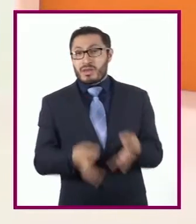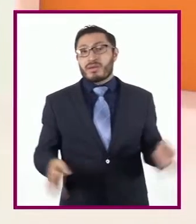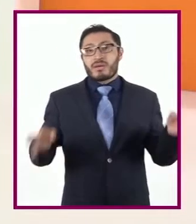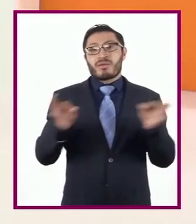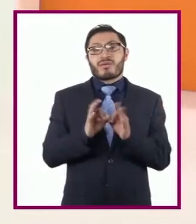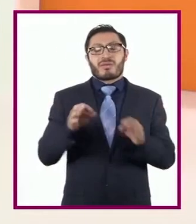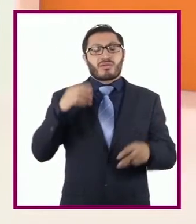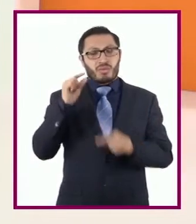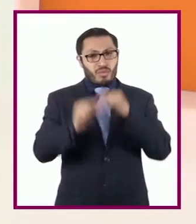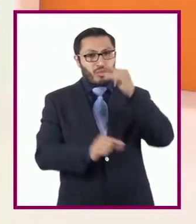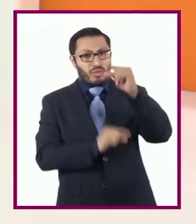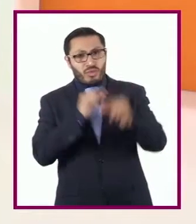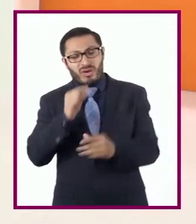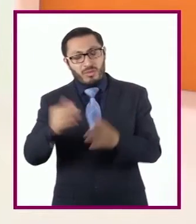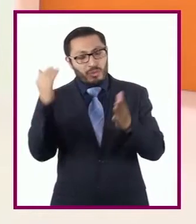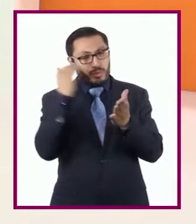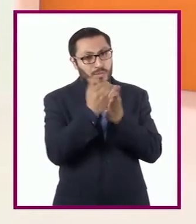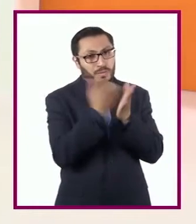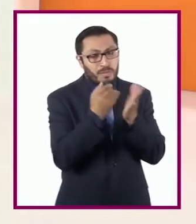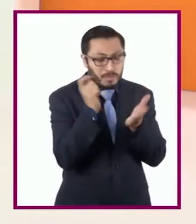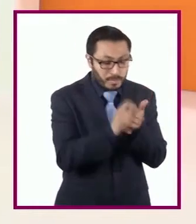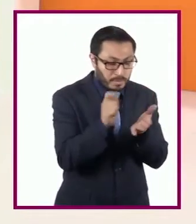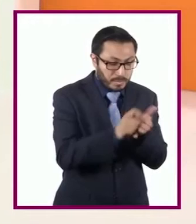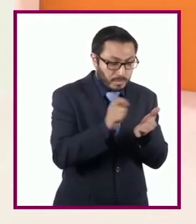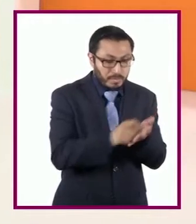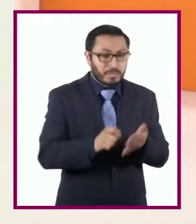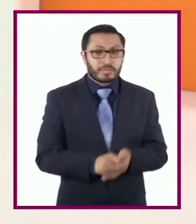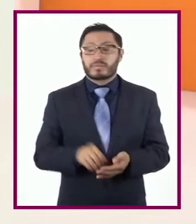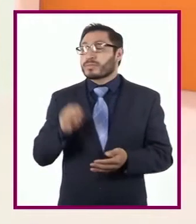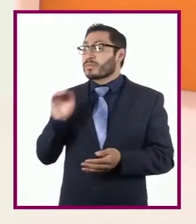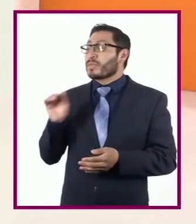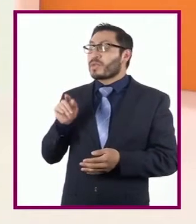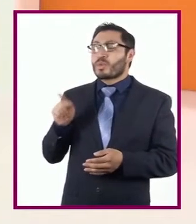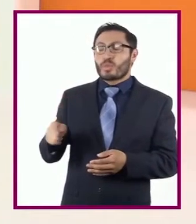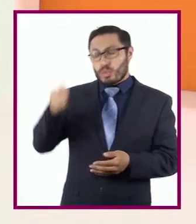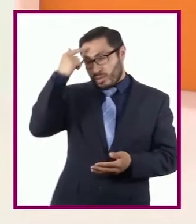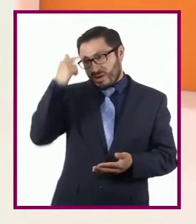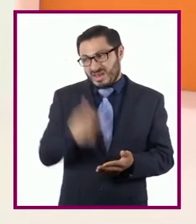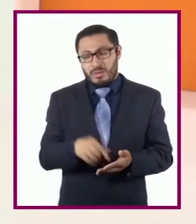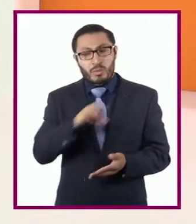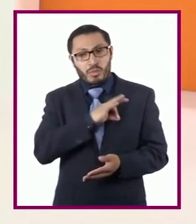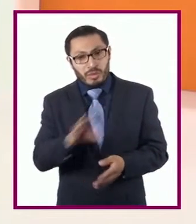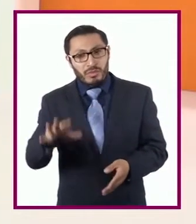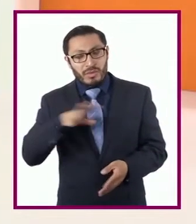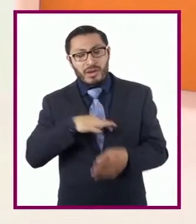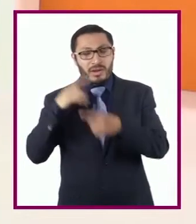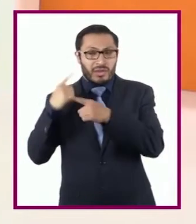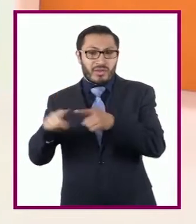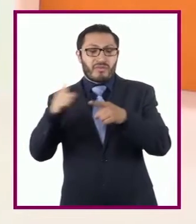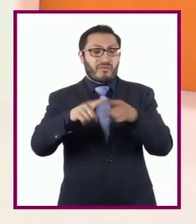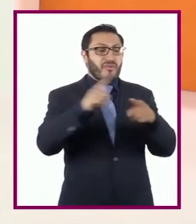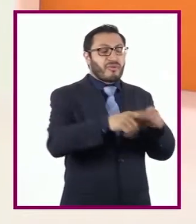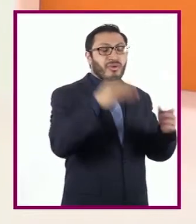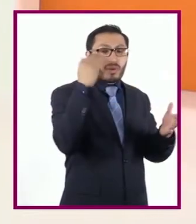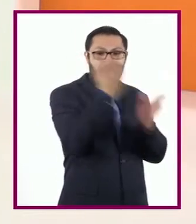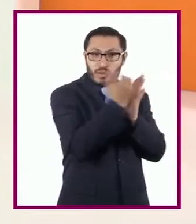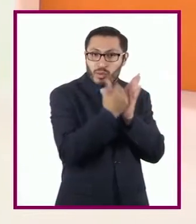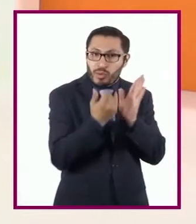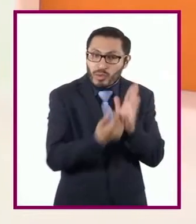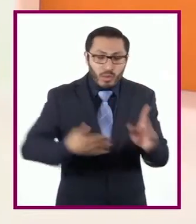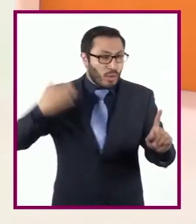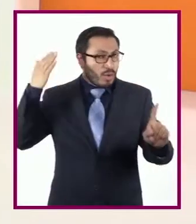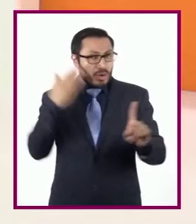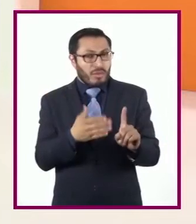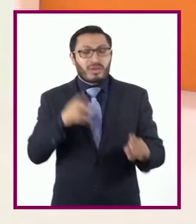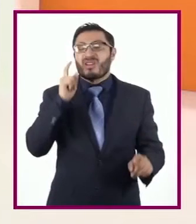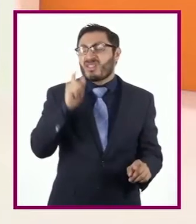a visualizarlas. Doctora, ¿considera usted que podemos tener distintas aspiraciones? Es decir,